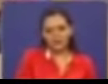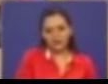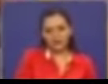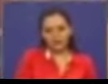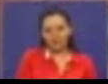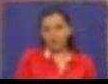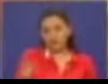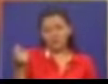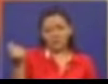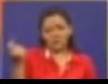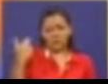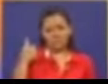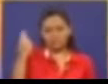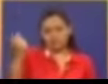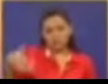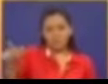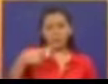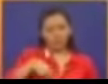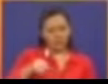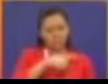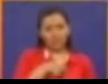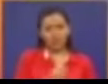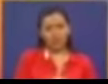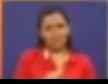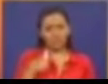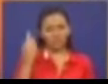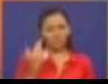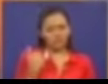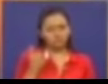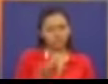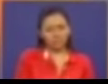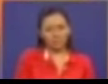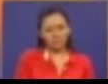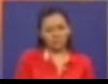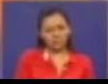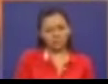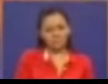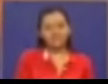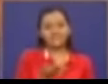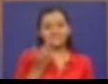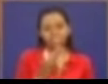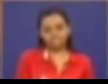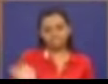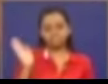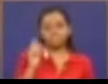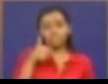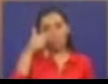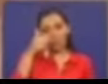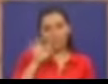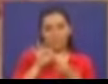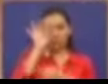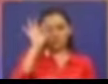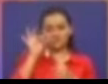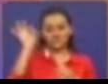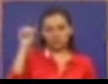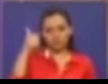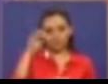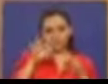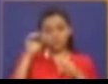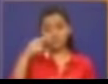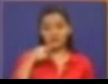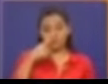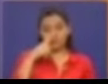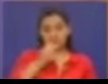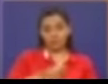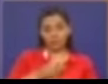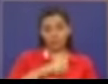bien llenos los bolsillos, ¿no? Son otros los que pasan hambre por su irresponsabilidad. En todo caso, este es un buen indicador. Nos dice que el desempleo